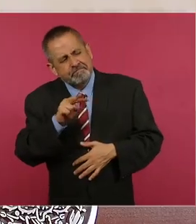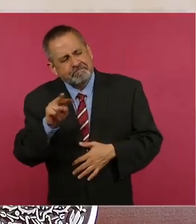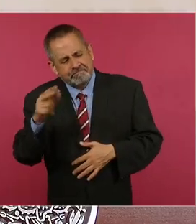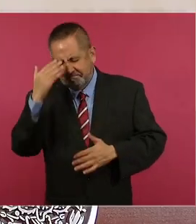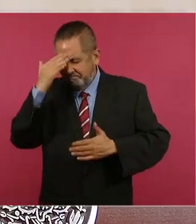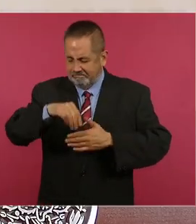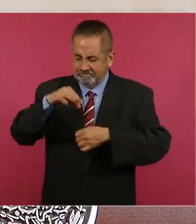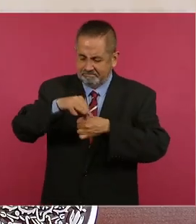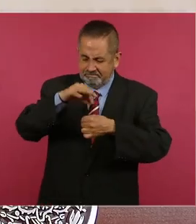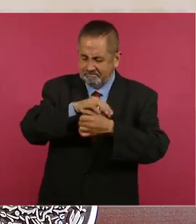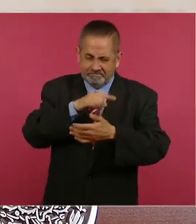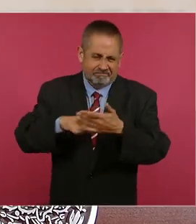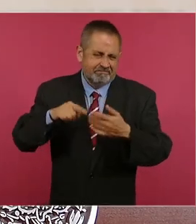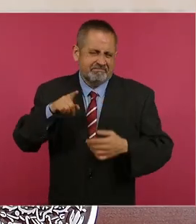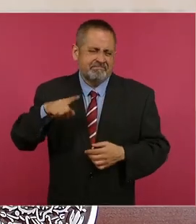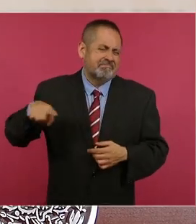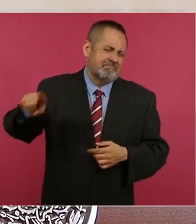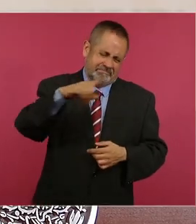y que ya sabe.